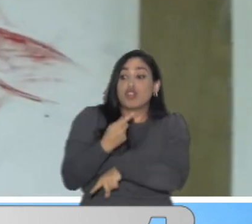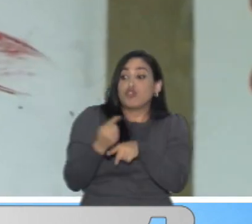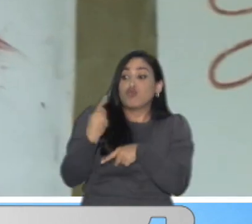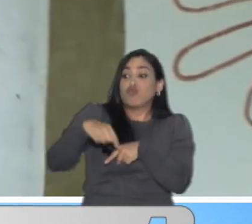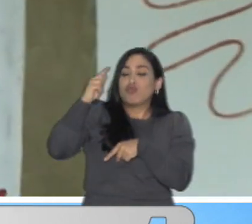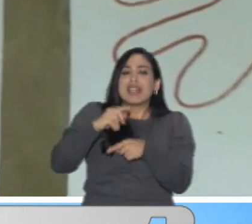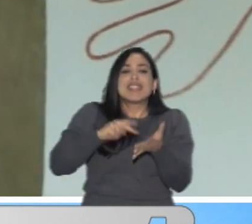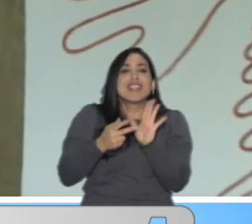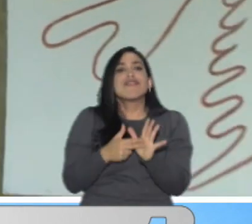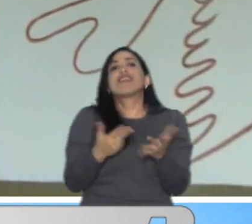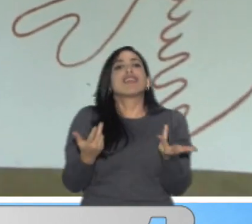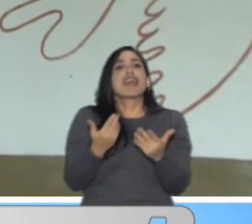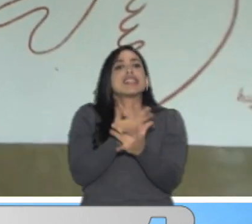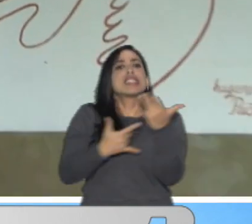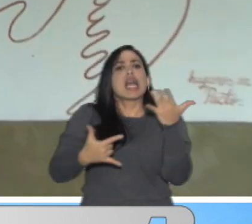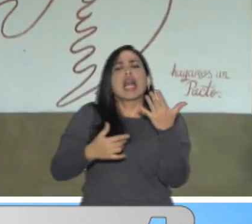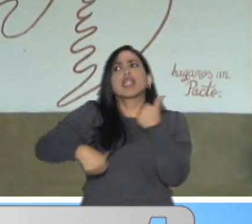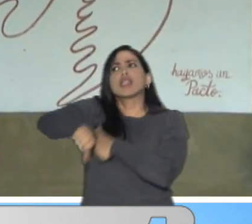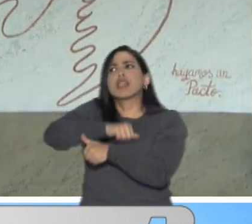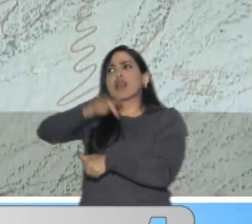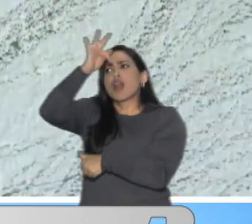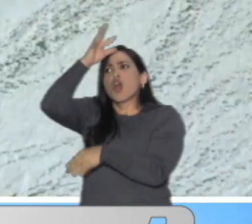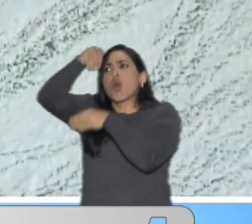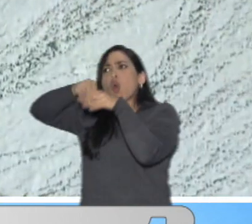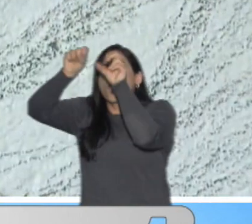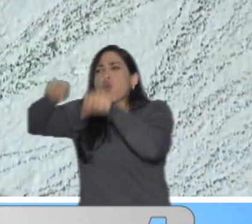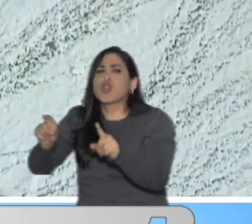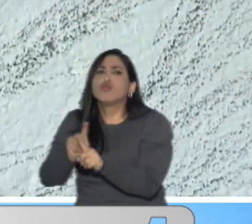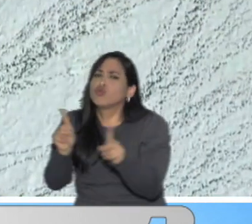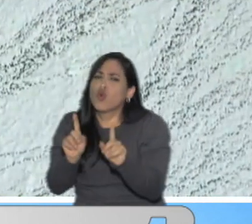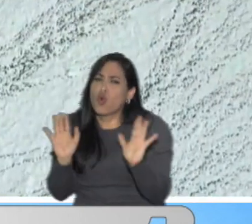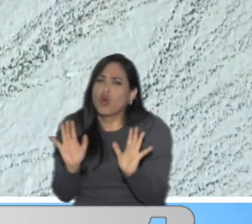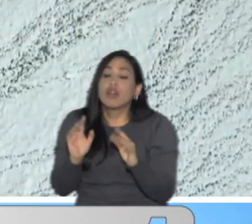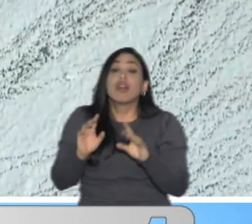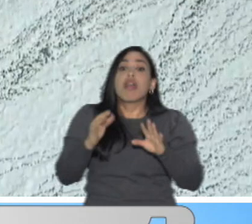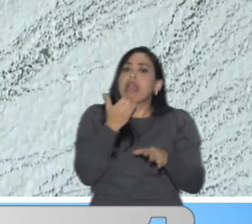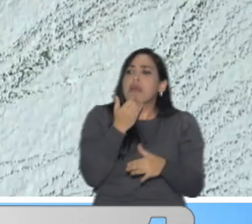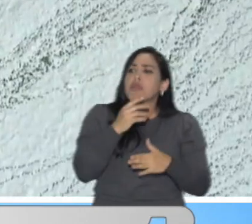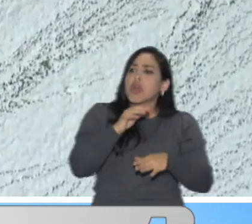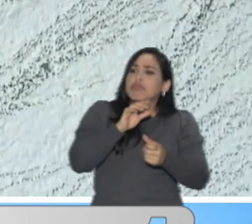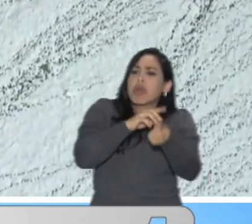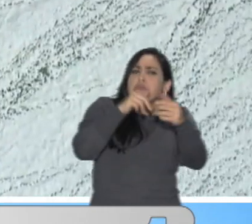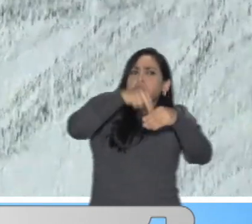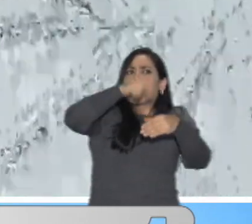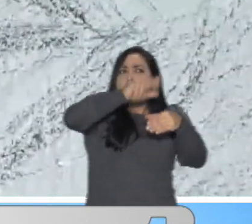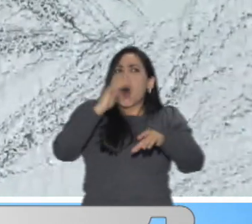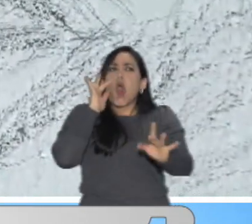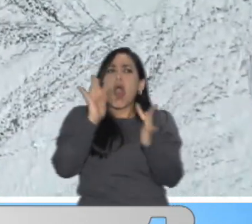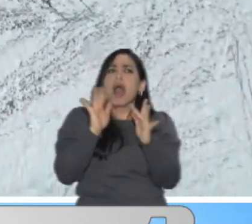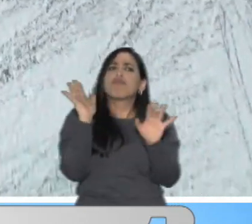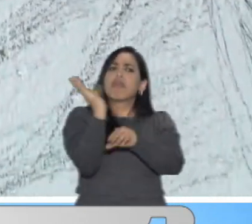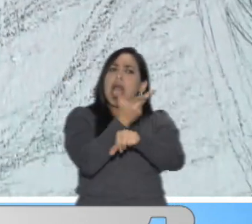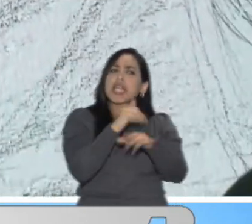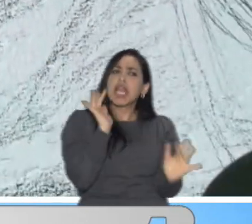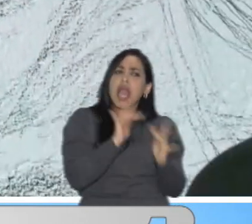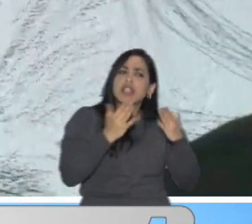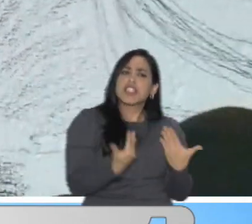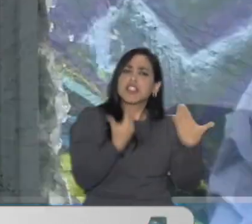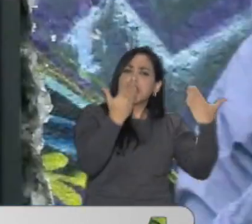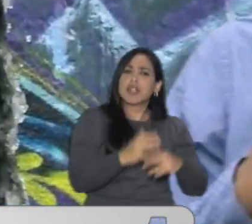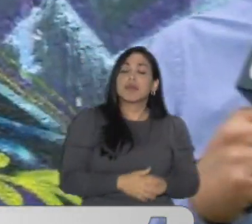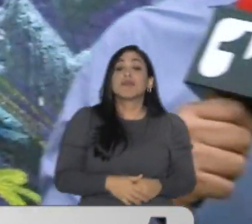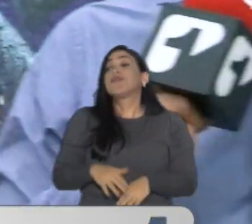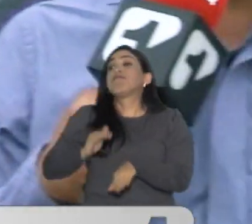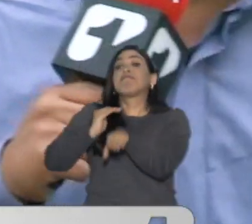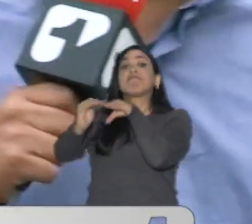que no sea sangre que se pueda donar para salvar vidas, sino que se pueda usar tranquilamente para hacer arte. Julián, muchísimas gracias.